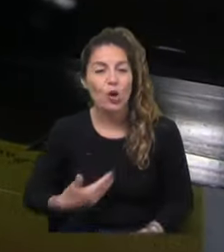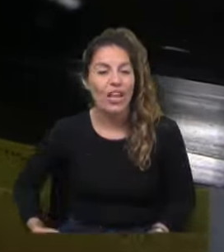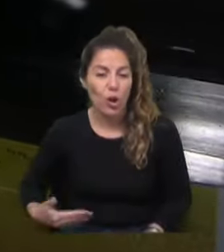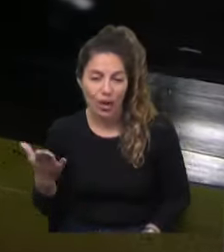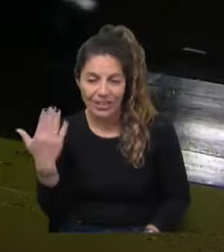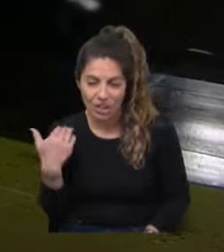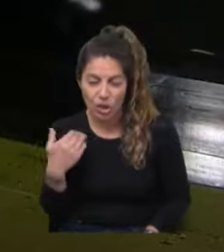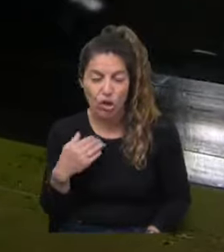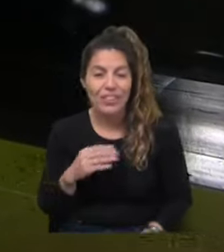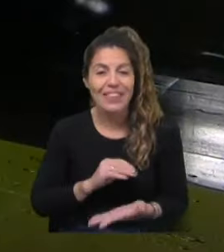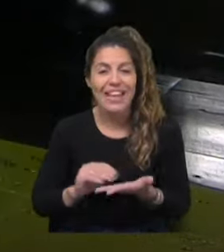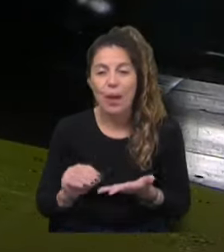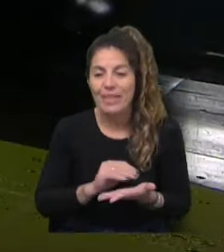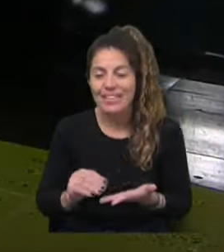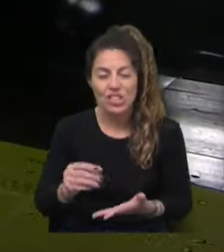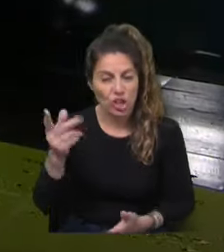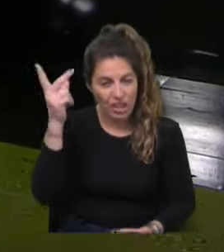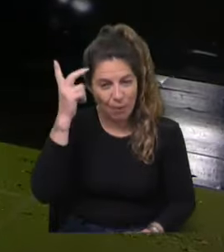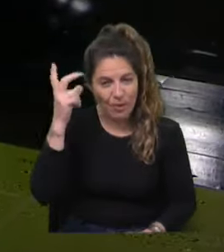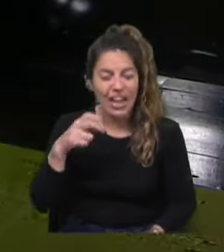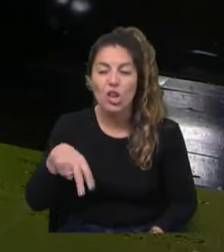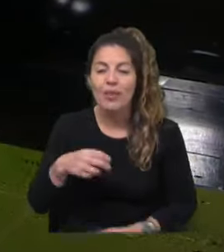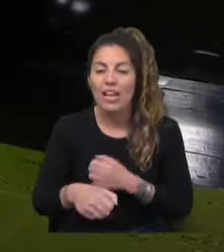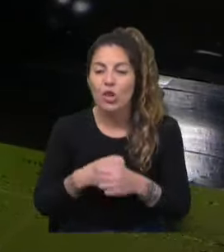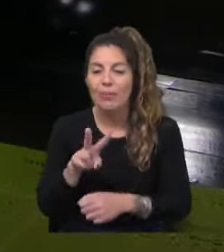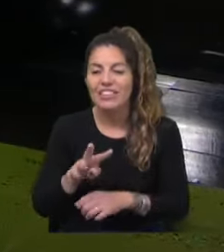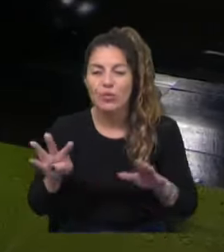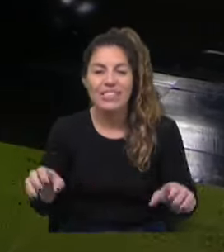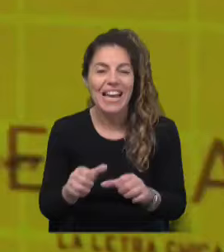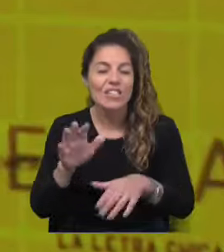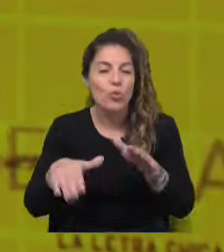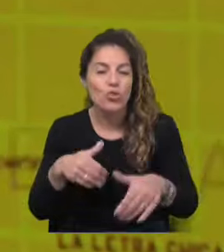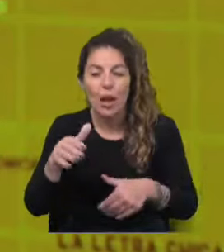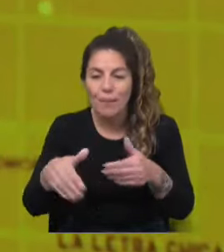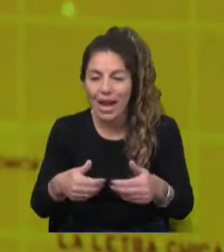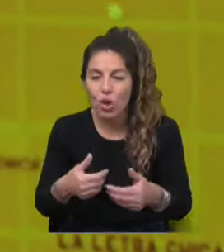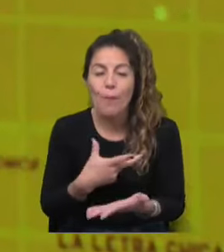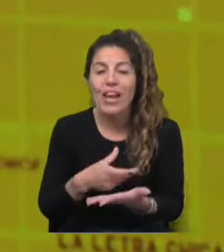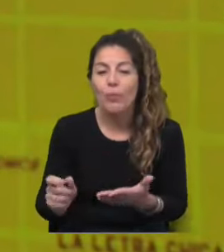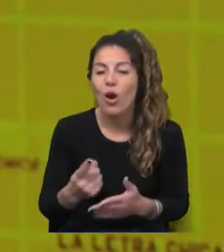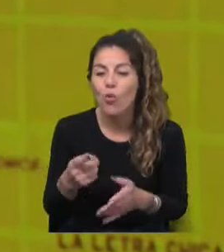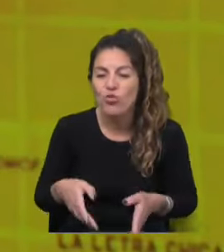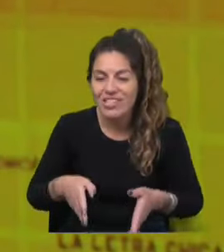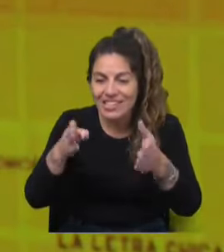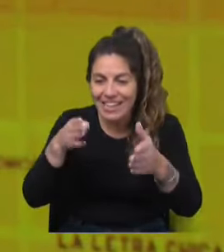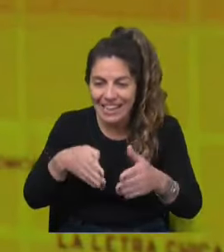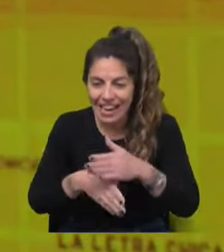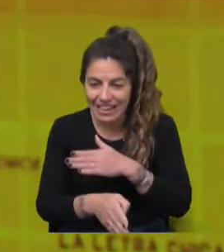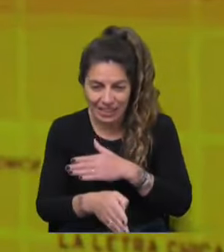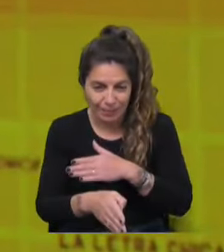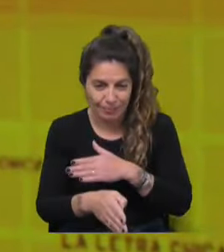de la administración Tabaré Vázquez, noviembre del 2019, se hace un llamado a licitación para adquirir un escáner.